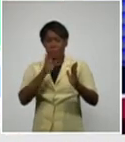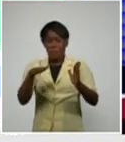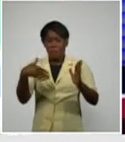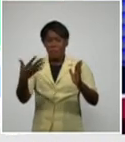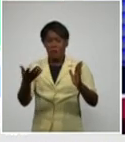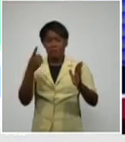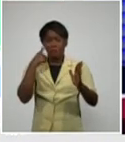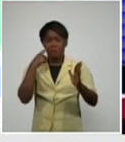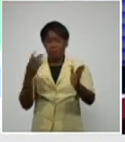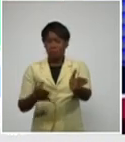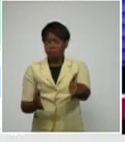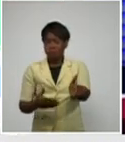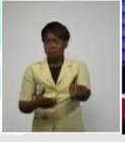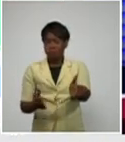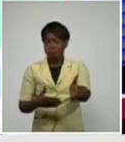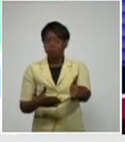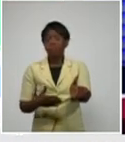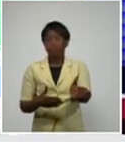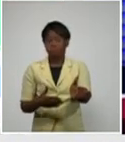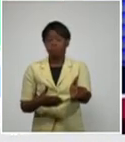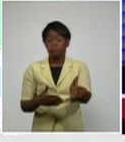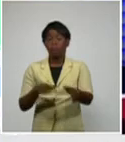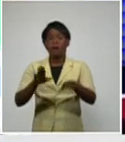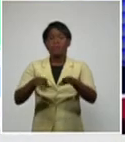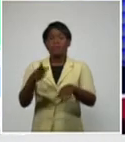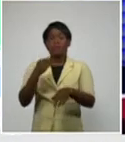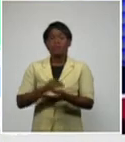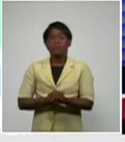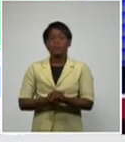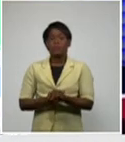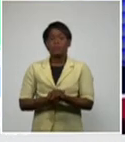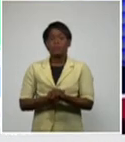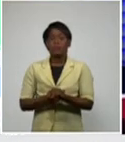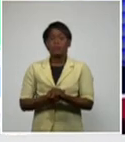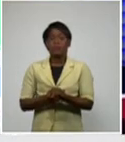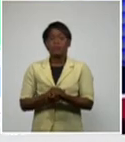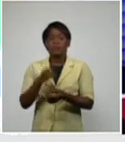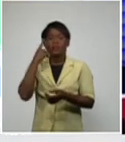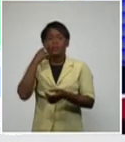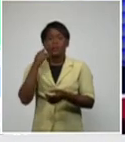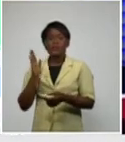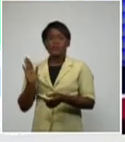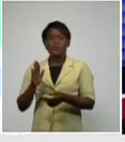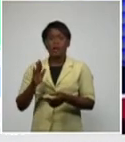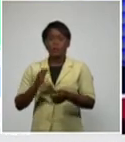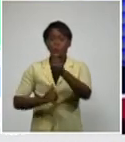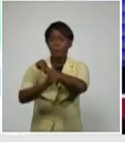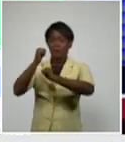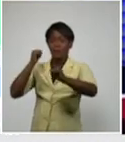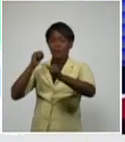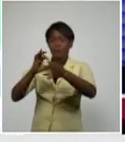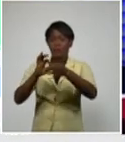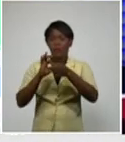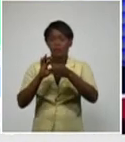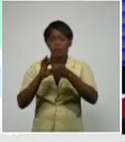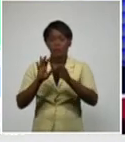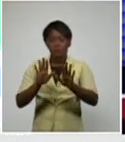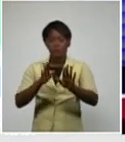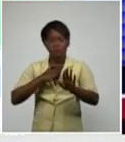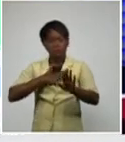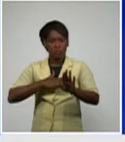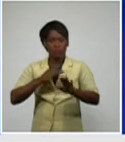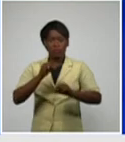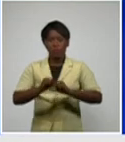hablan de esto hablan de la tercera ola, la tercer rebrote, que indiscutiblemente fue muy superior a las dos primeras que